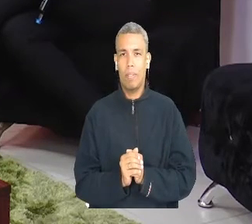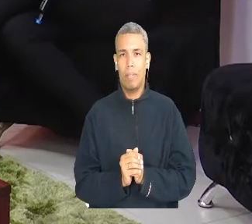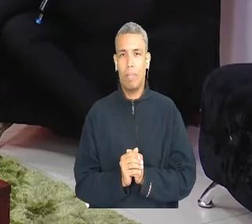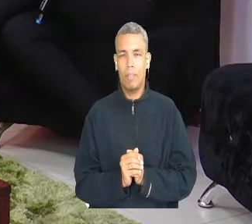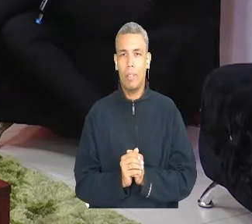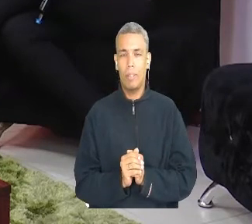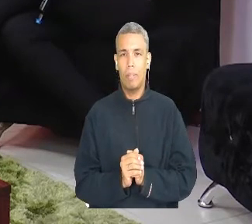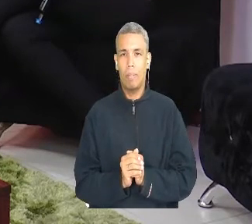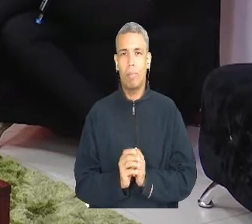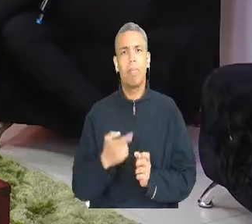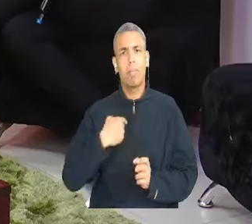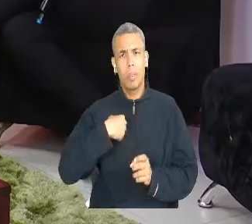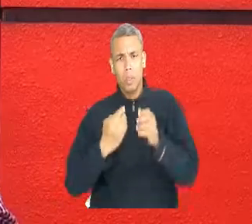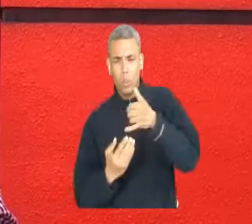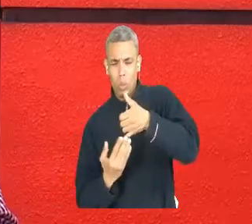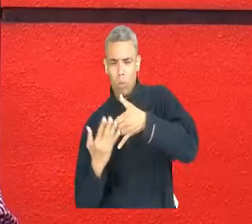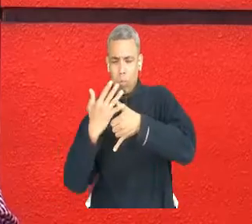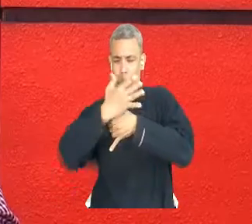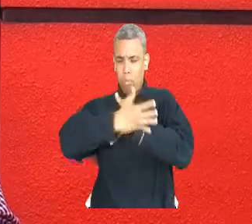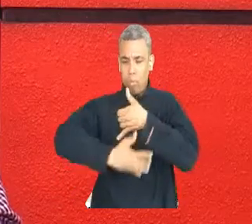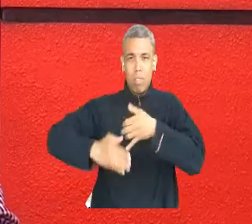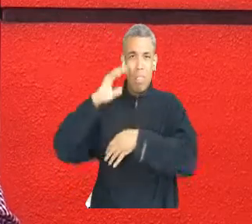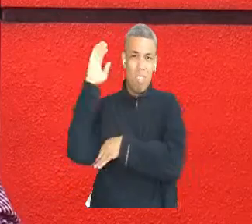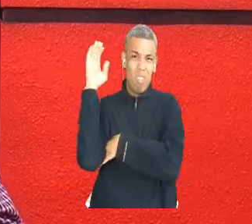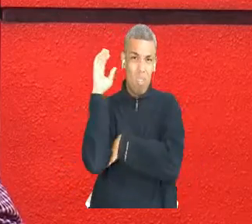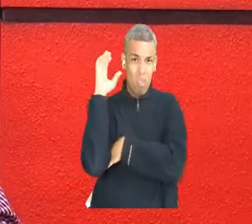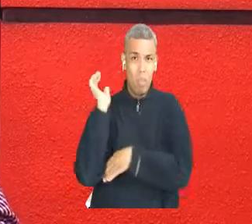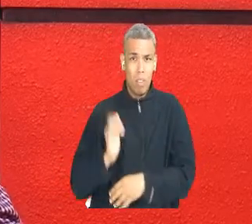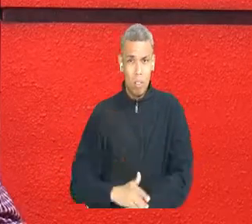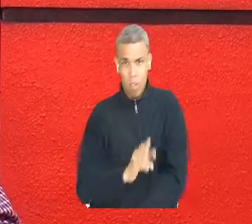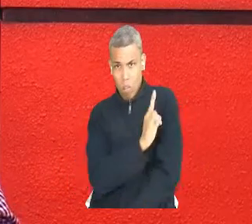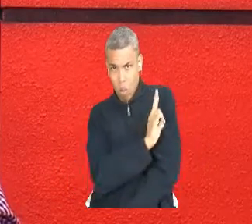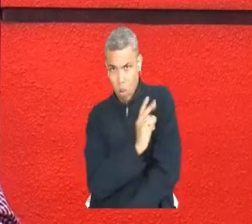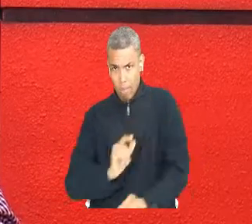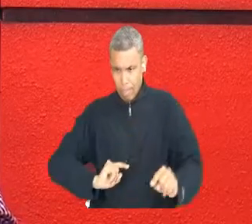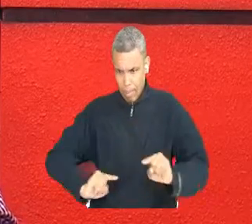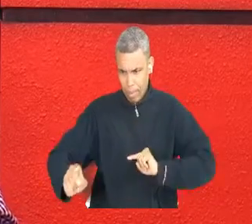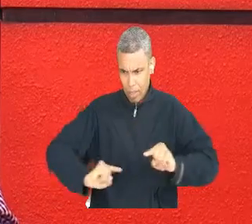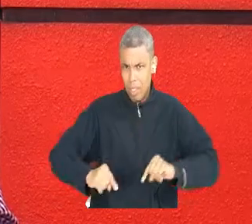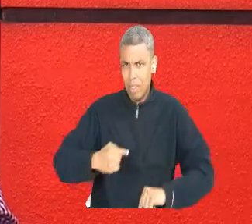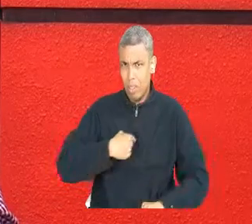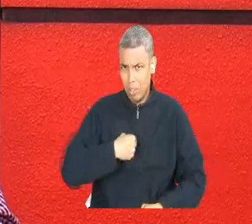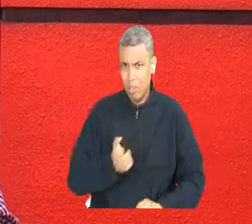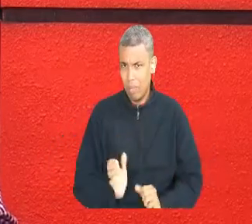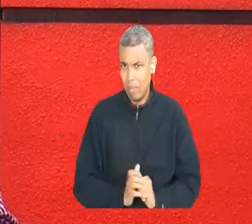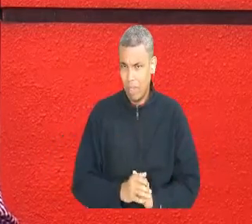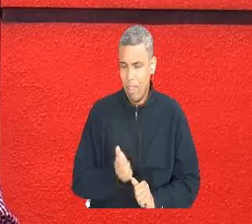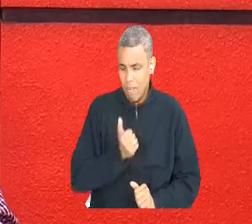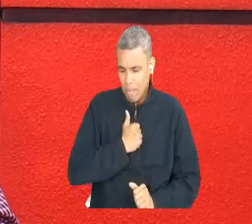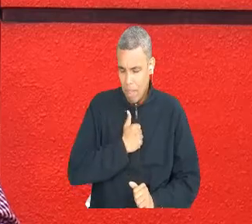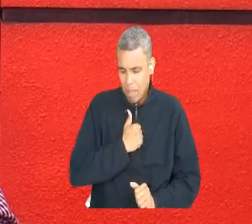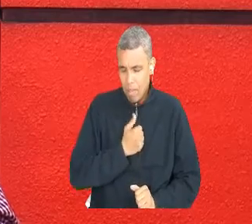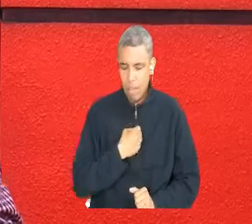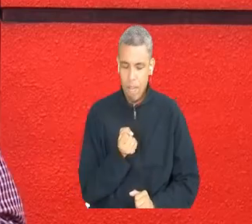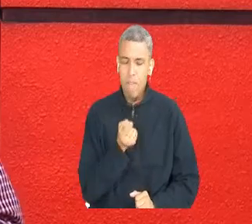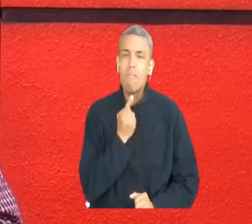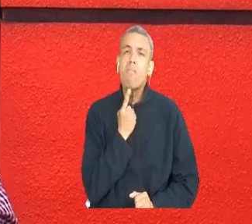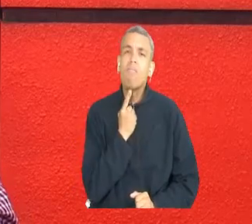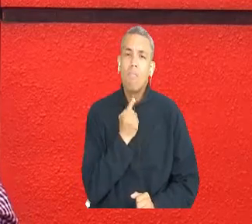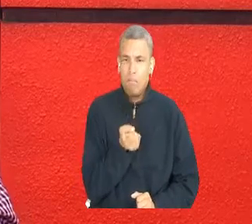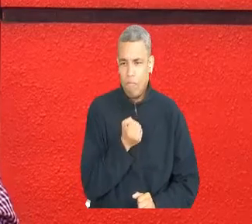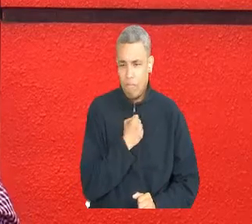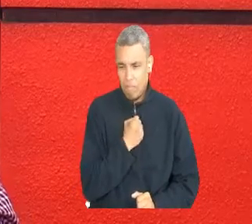y soy administrador tendero de profesión y por vocación la parte de la hotelería y del servicio es una vocación entonces